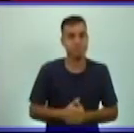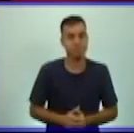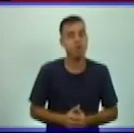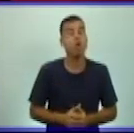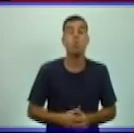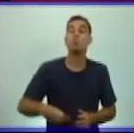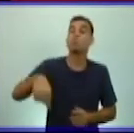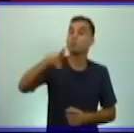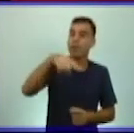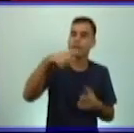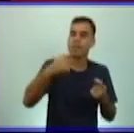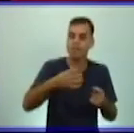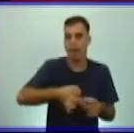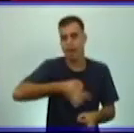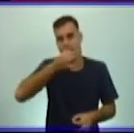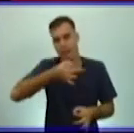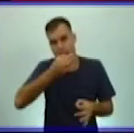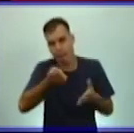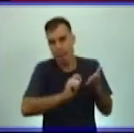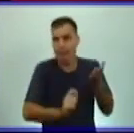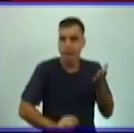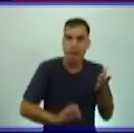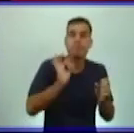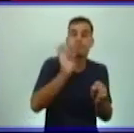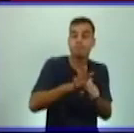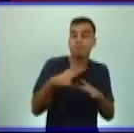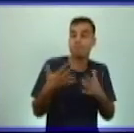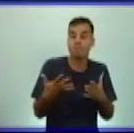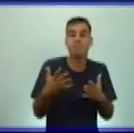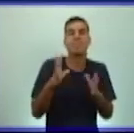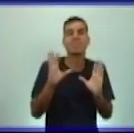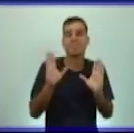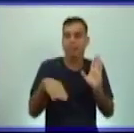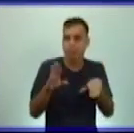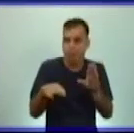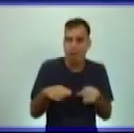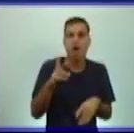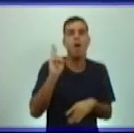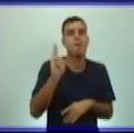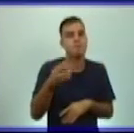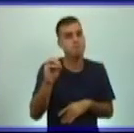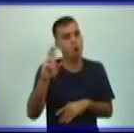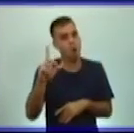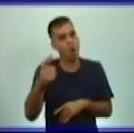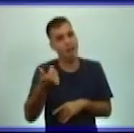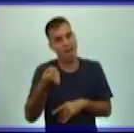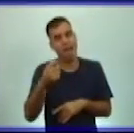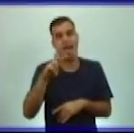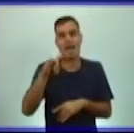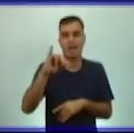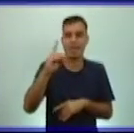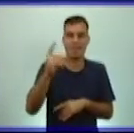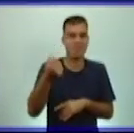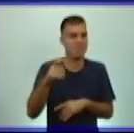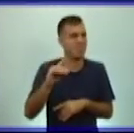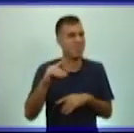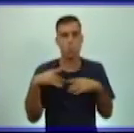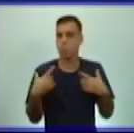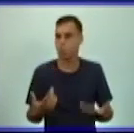usted declararlo. A partir de la polaridad, la corriente sube por este enrollado. Si la corriente sube por este